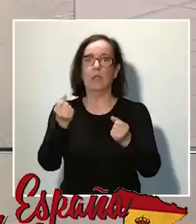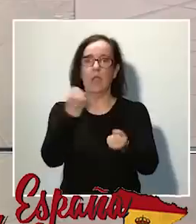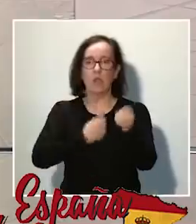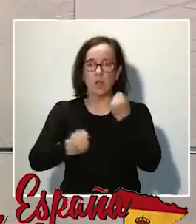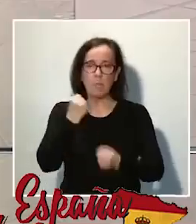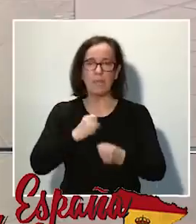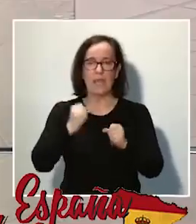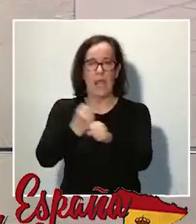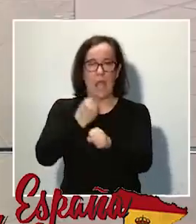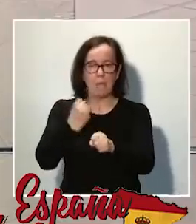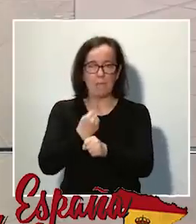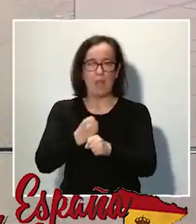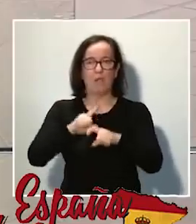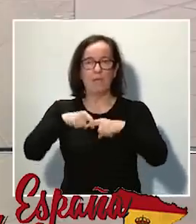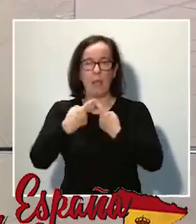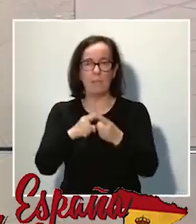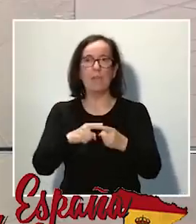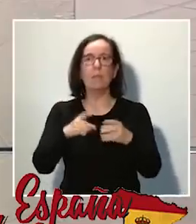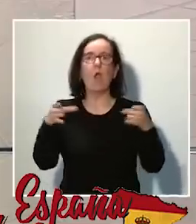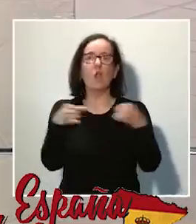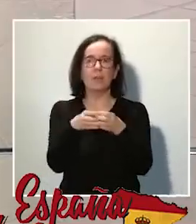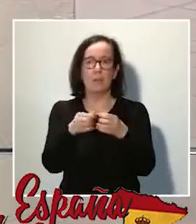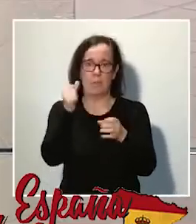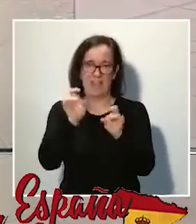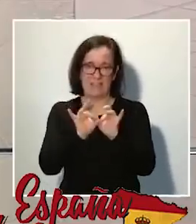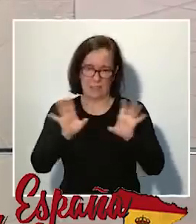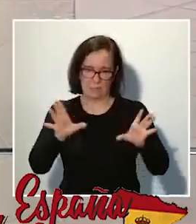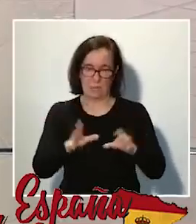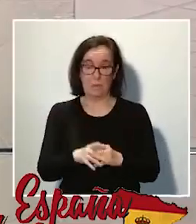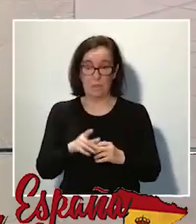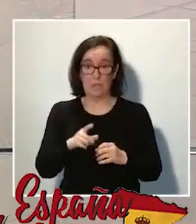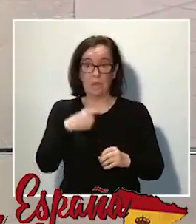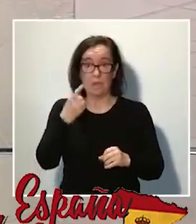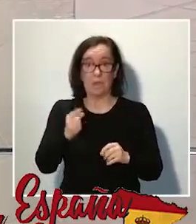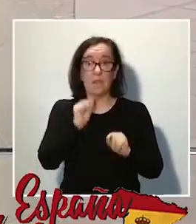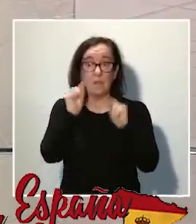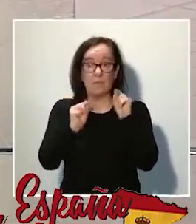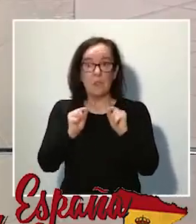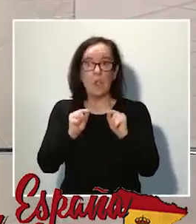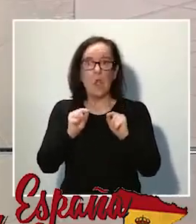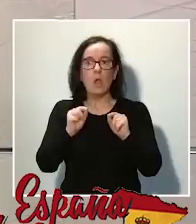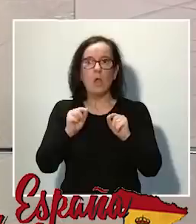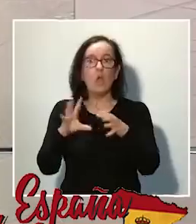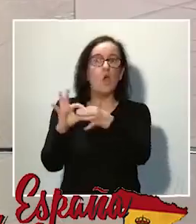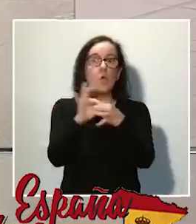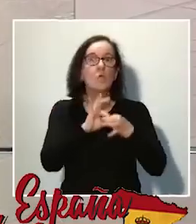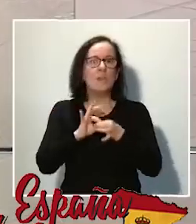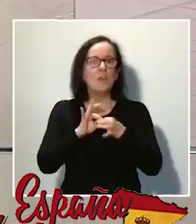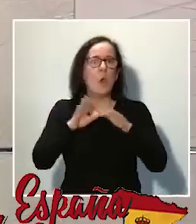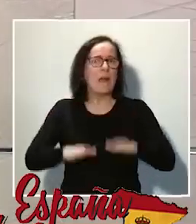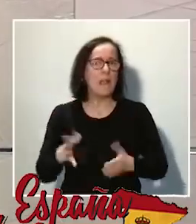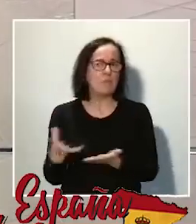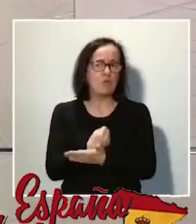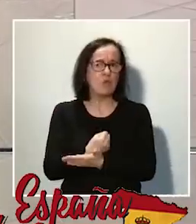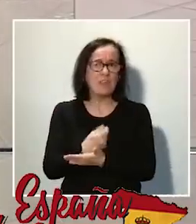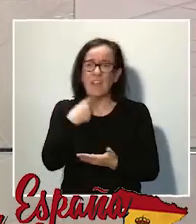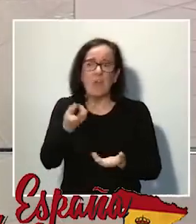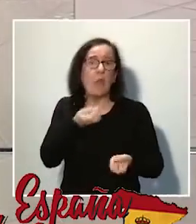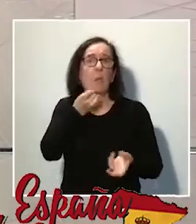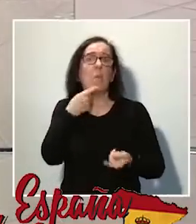En fin, no hagamos como se hizo, si me permiten decirlo,